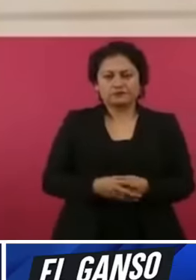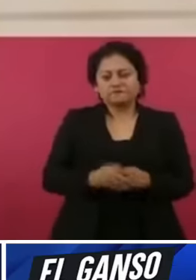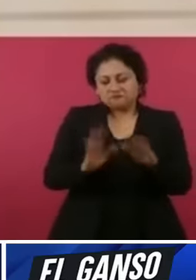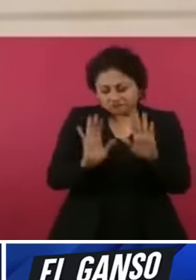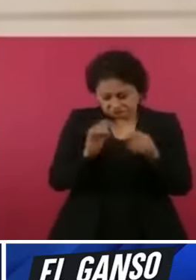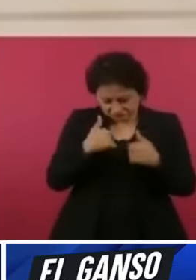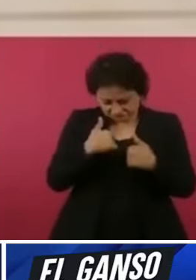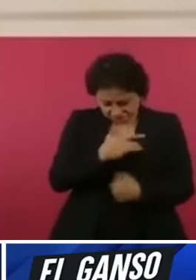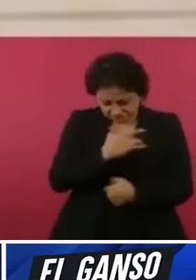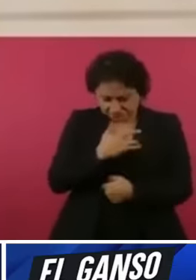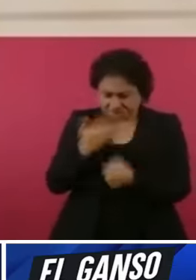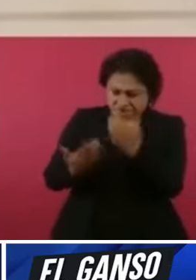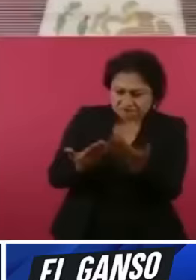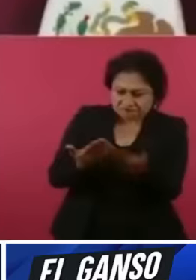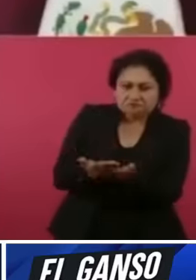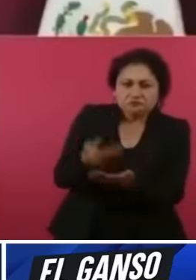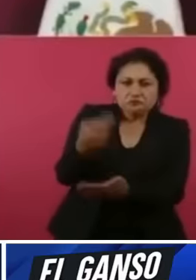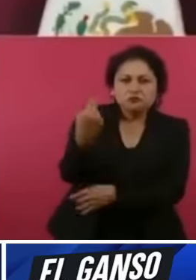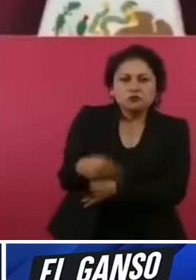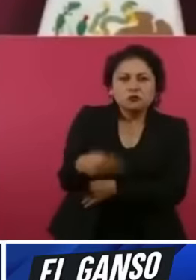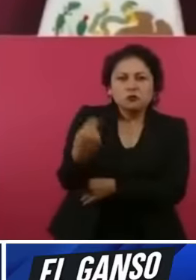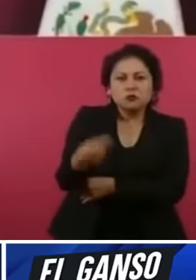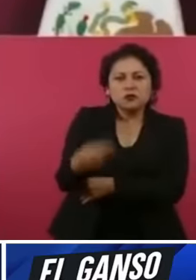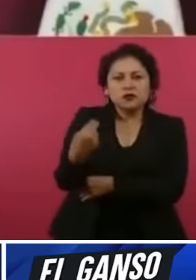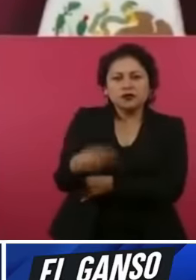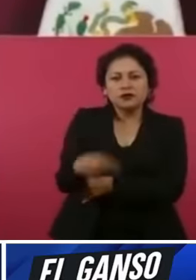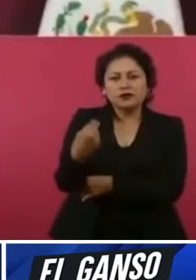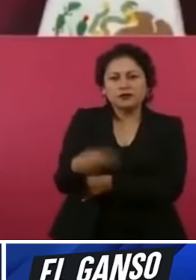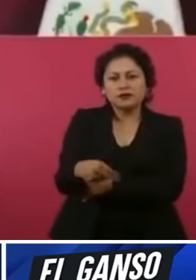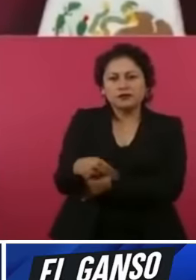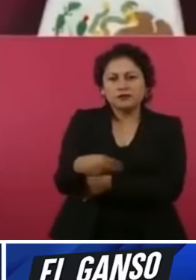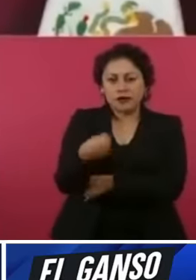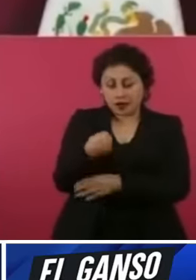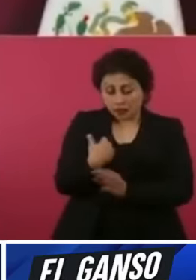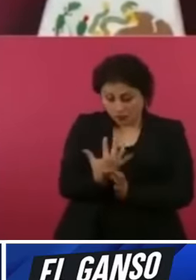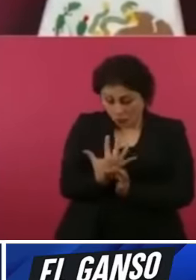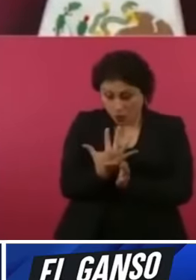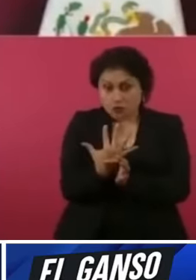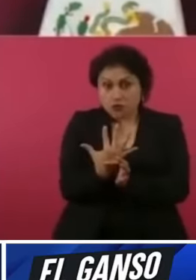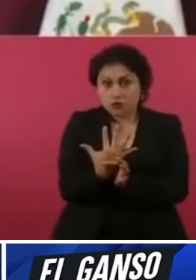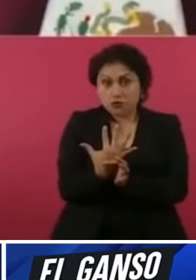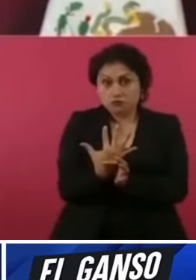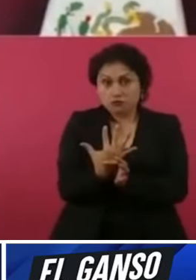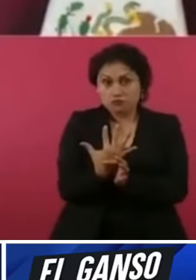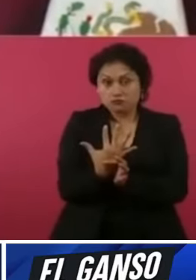yo estoy proponiendo que se llame no lo digo yo